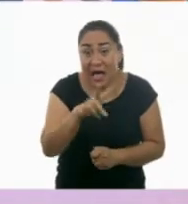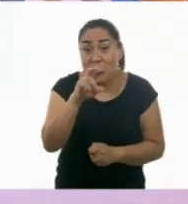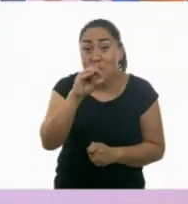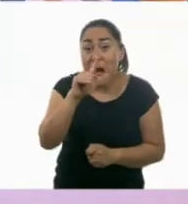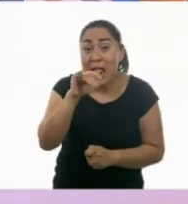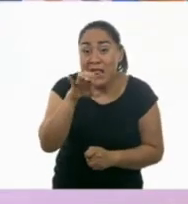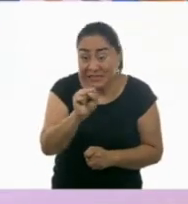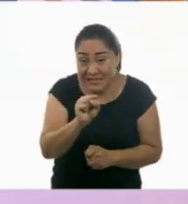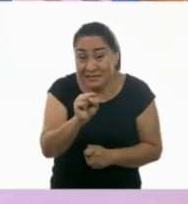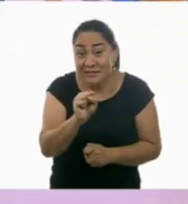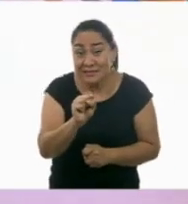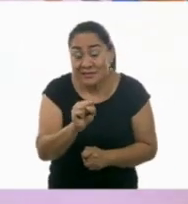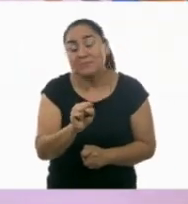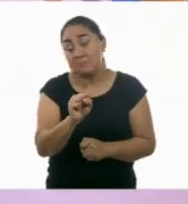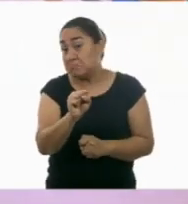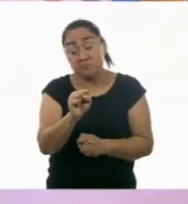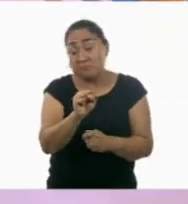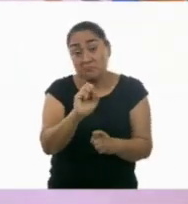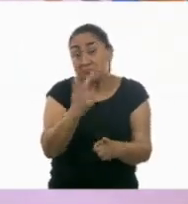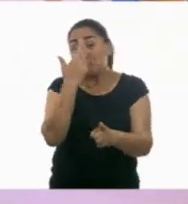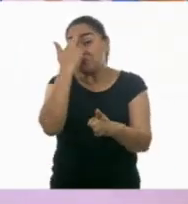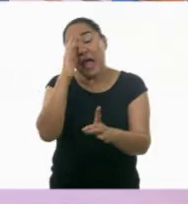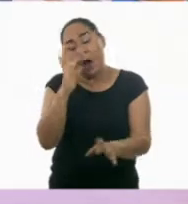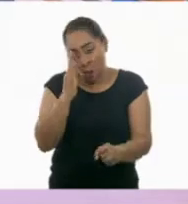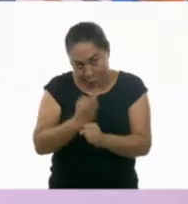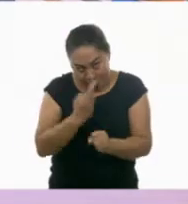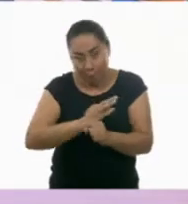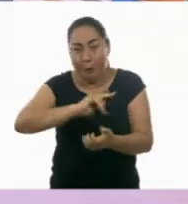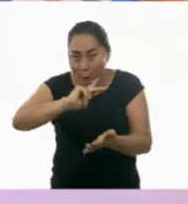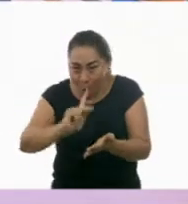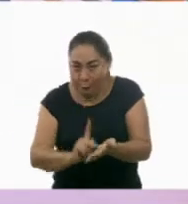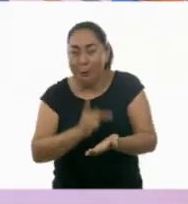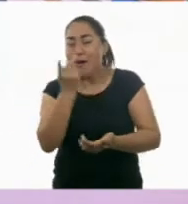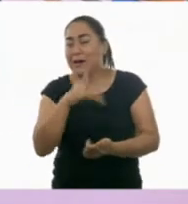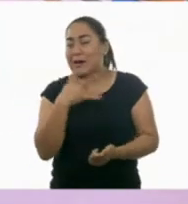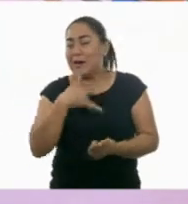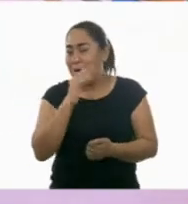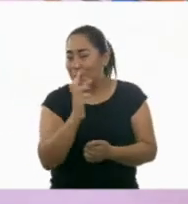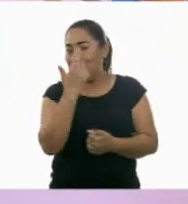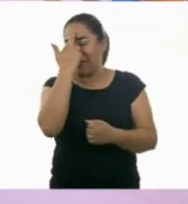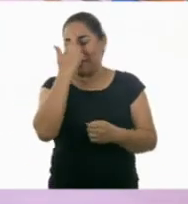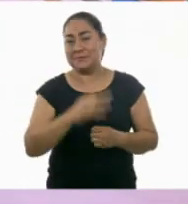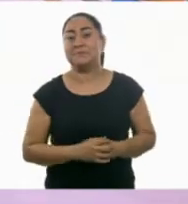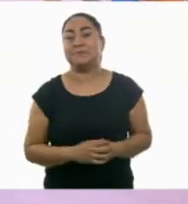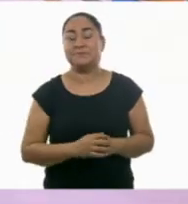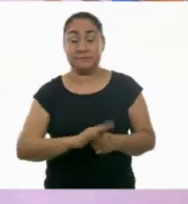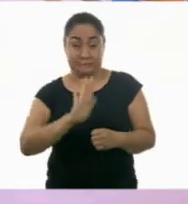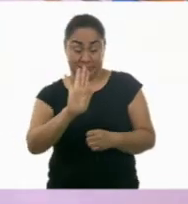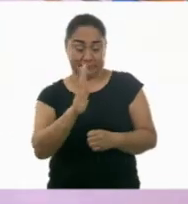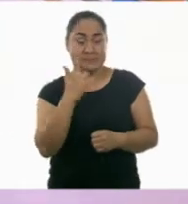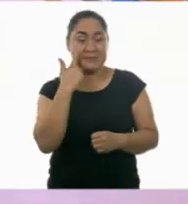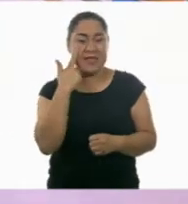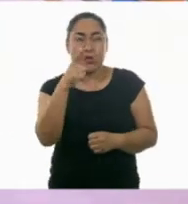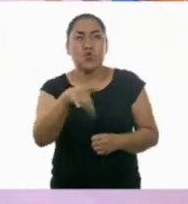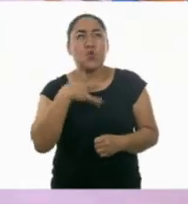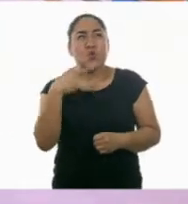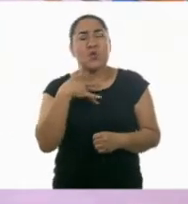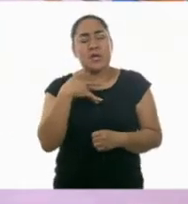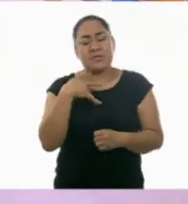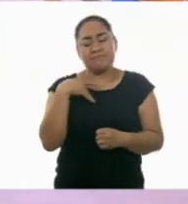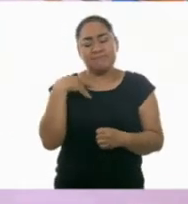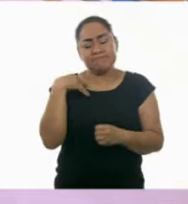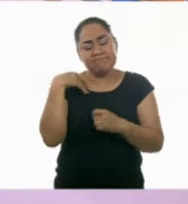si no se acuerdan, vamos a hacerlo en este momento para que las volvamos a recordar. Les voy a pedir mucha